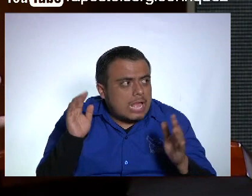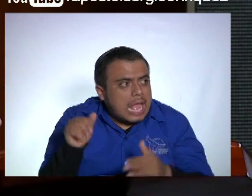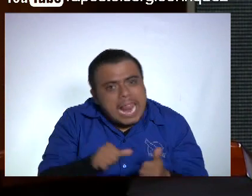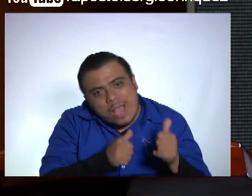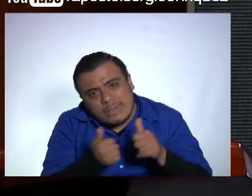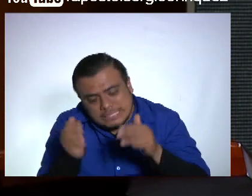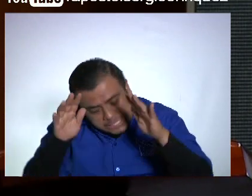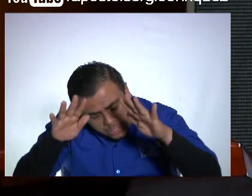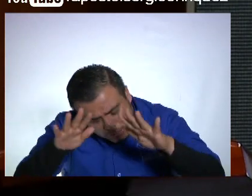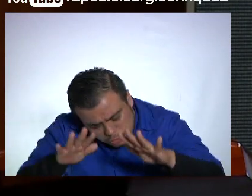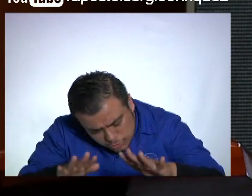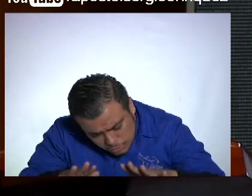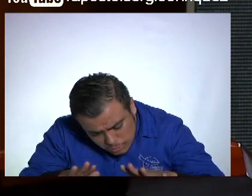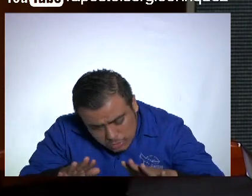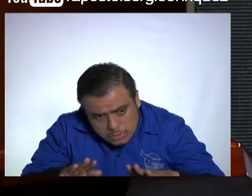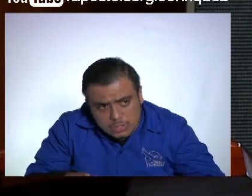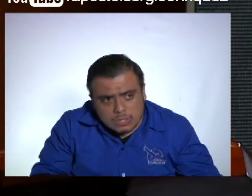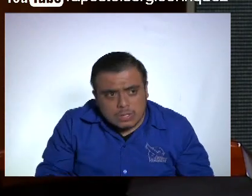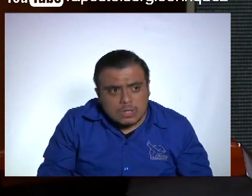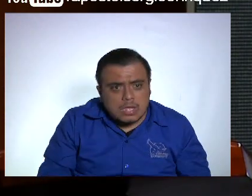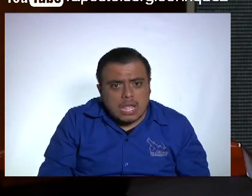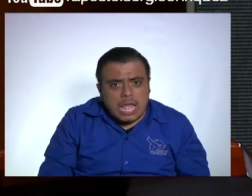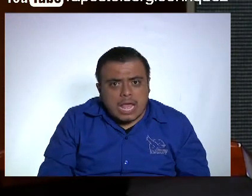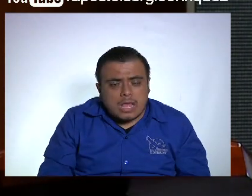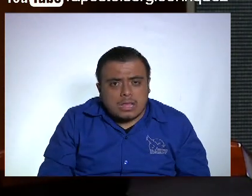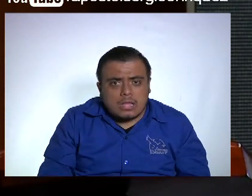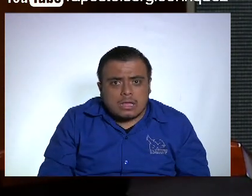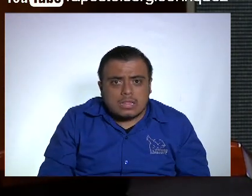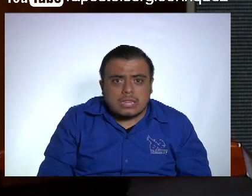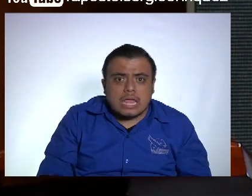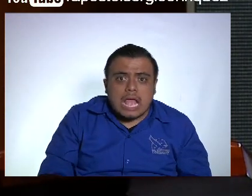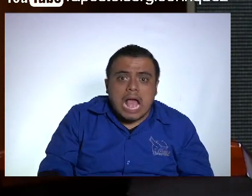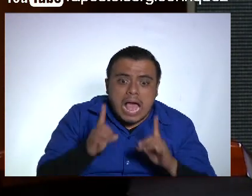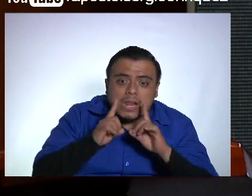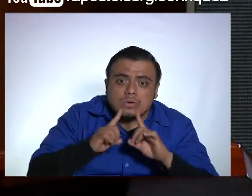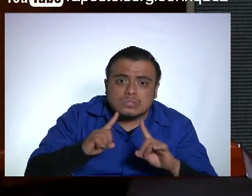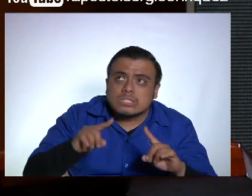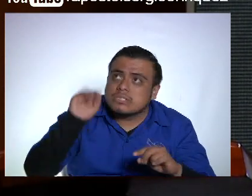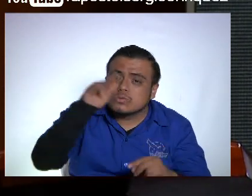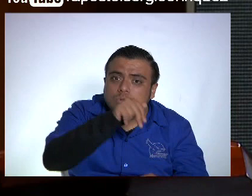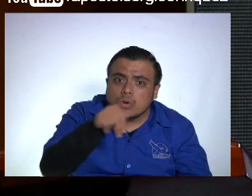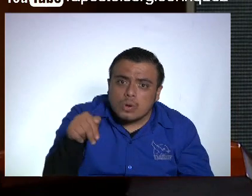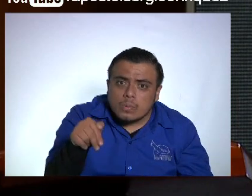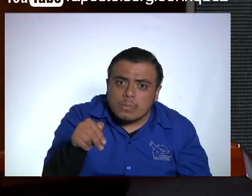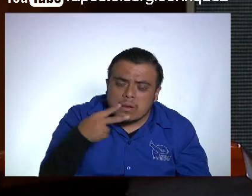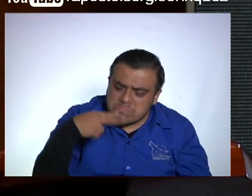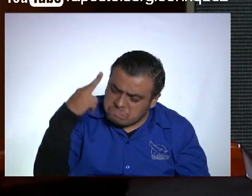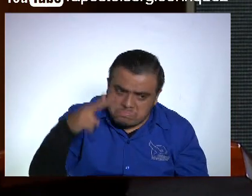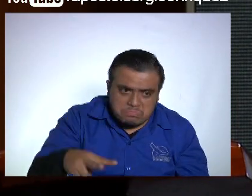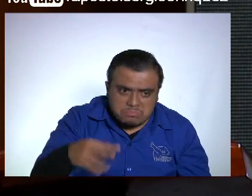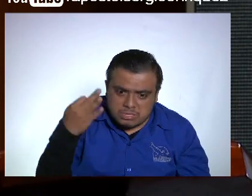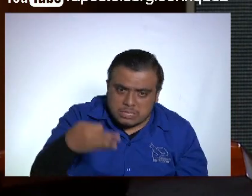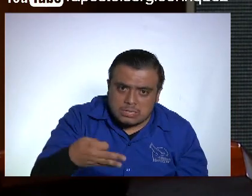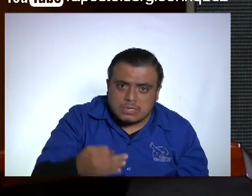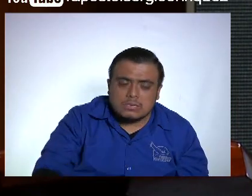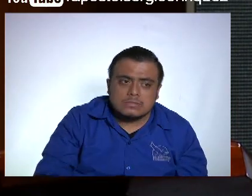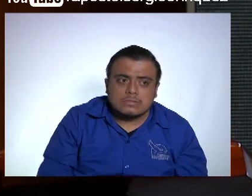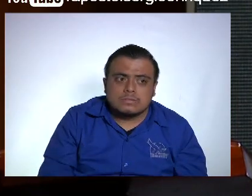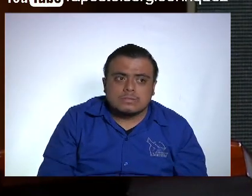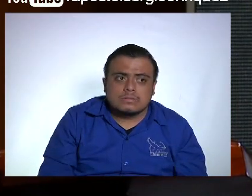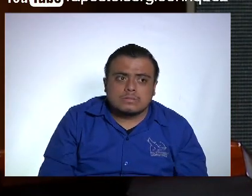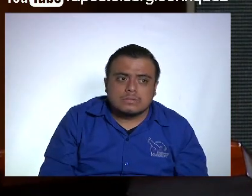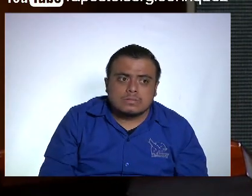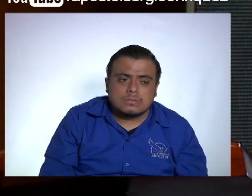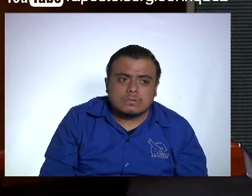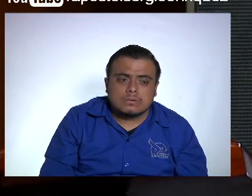pueblo, de frutos de labios que confiesa su nombre de una manera genuina y amorosa como usted lo ha hecho, eso es lo que